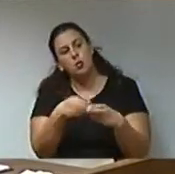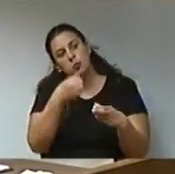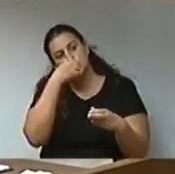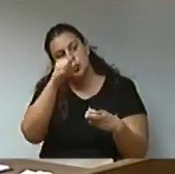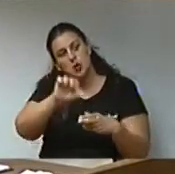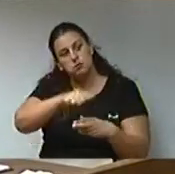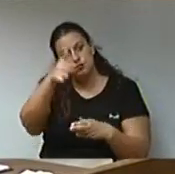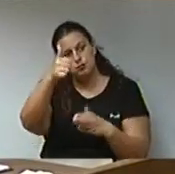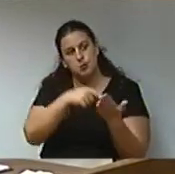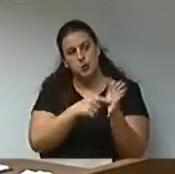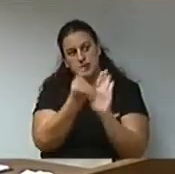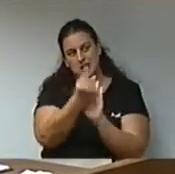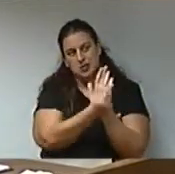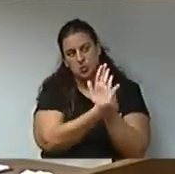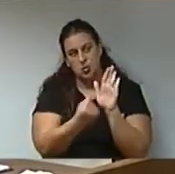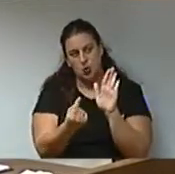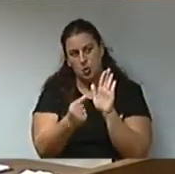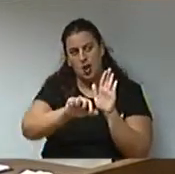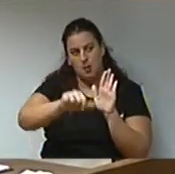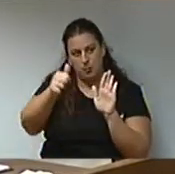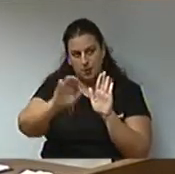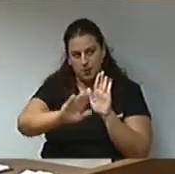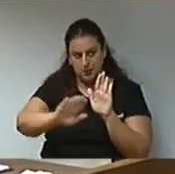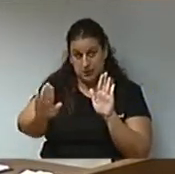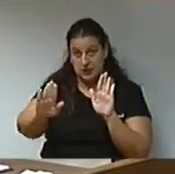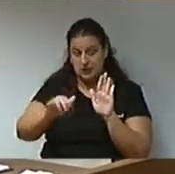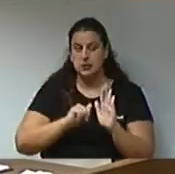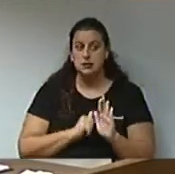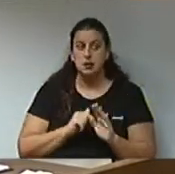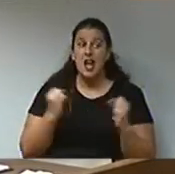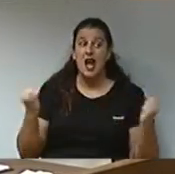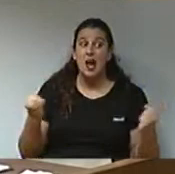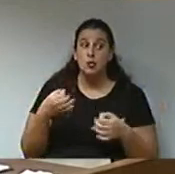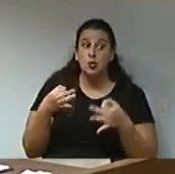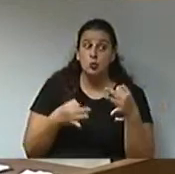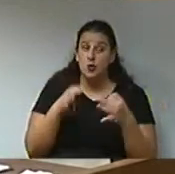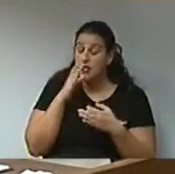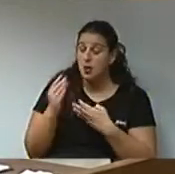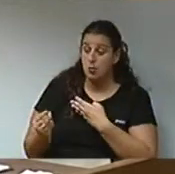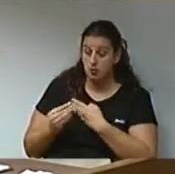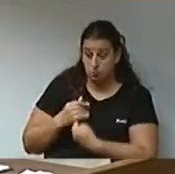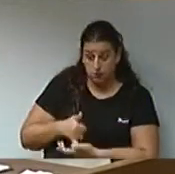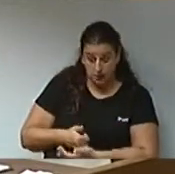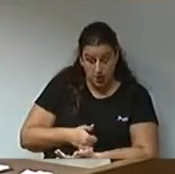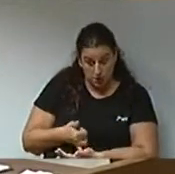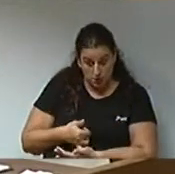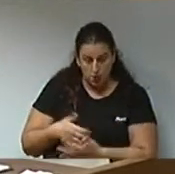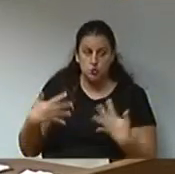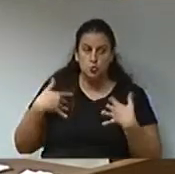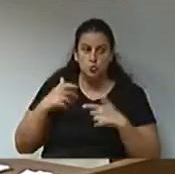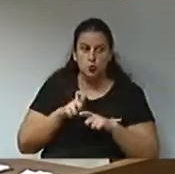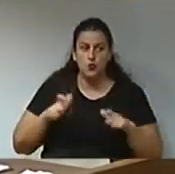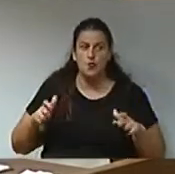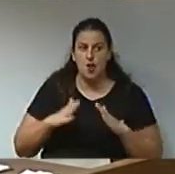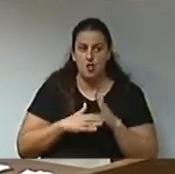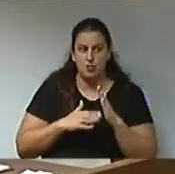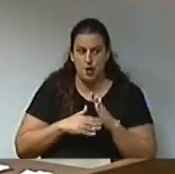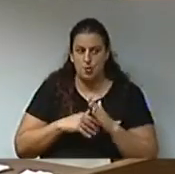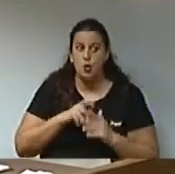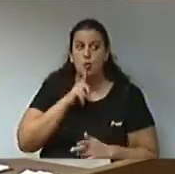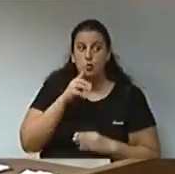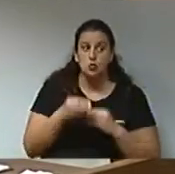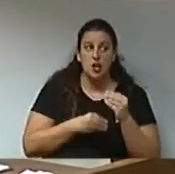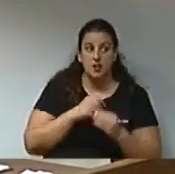apruebe nuestra propuesta de resolución, que plantea tomar acciones judiciales por la infrafinanciación que sufren los valencianos. Usted lo hizo en el año